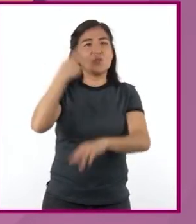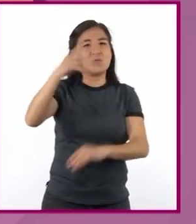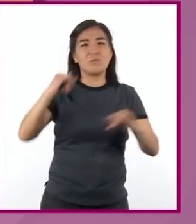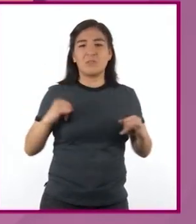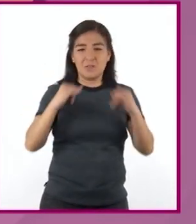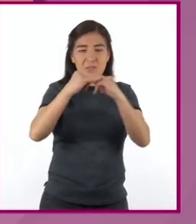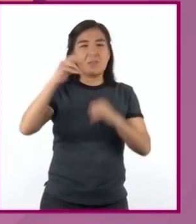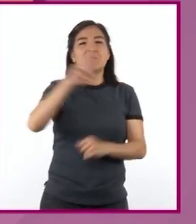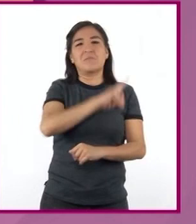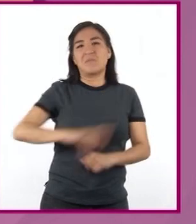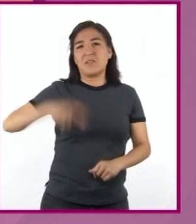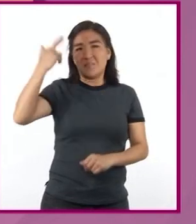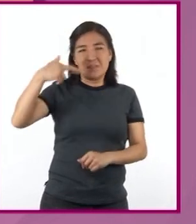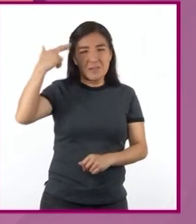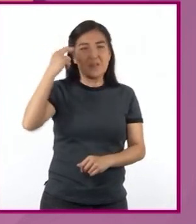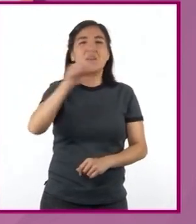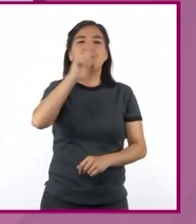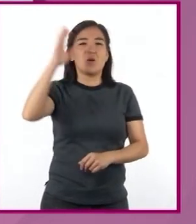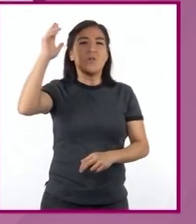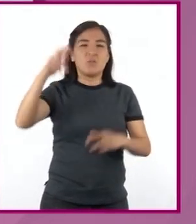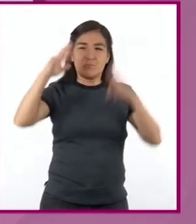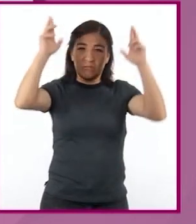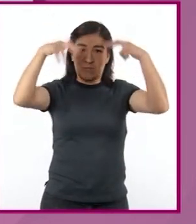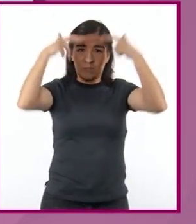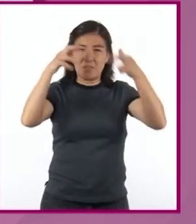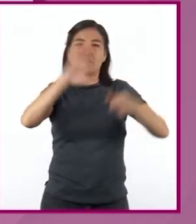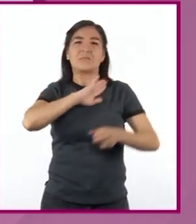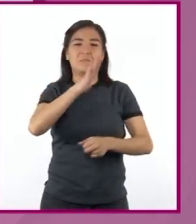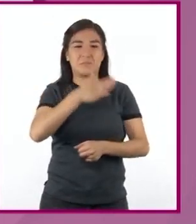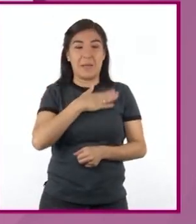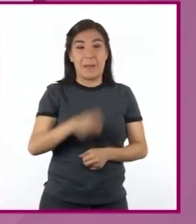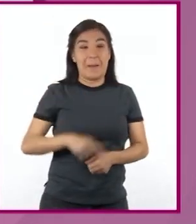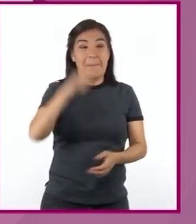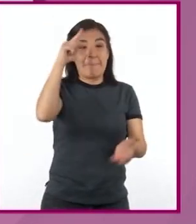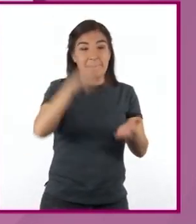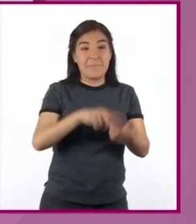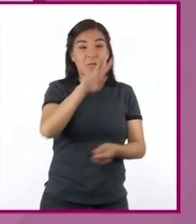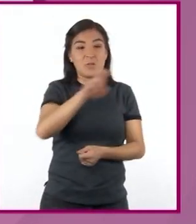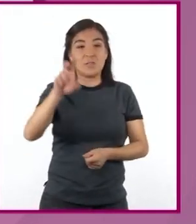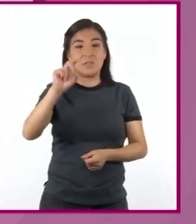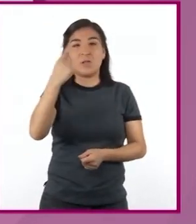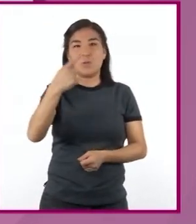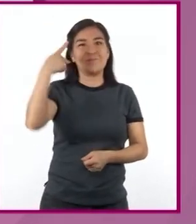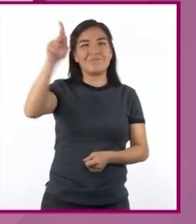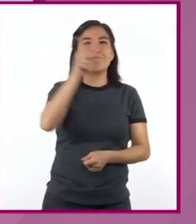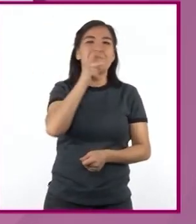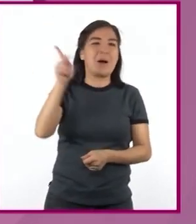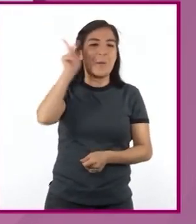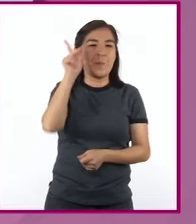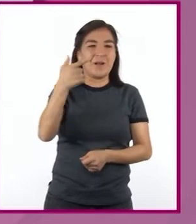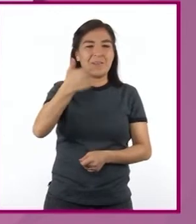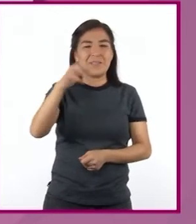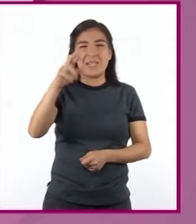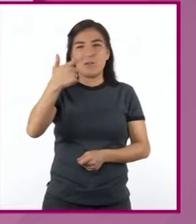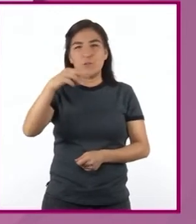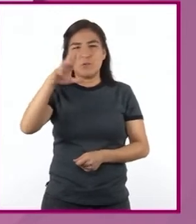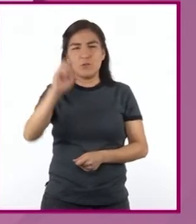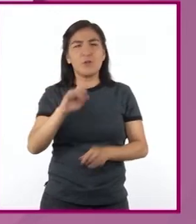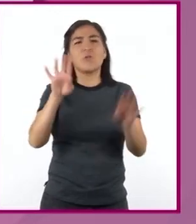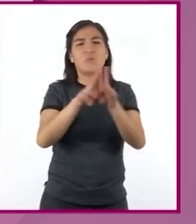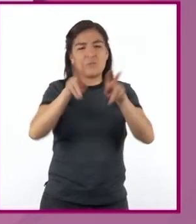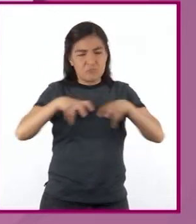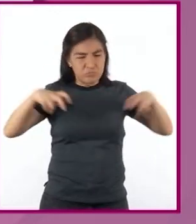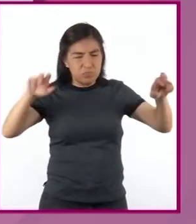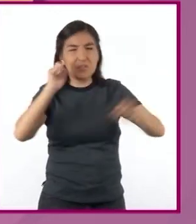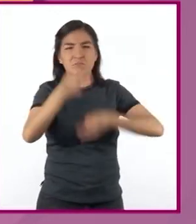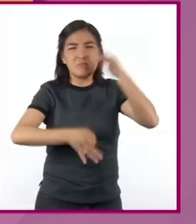y la corona española. En 1231, el Papa Gregorio IX creó un tribunal con el objetivo de